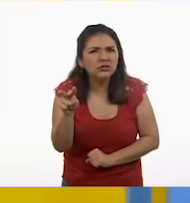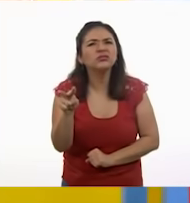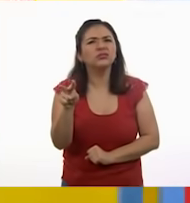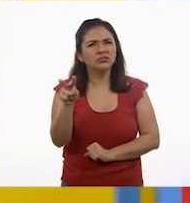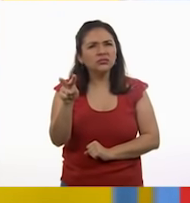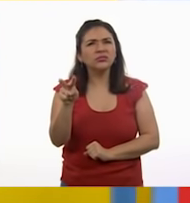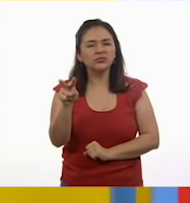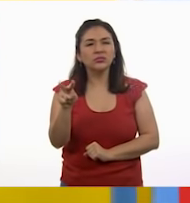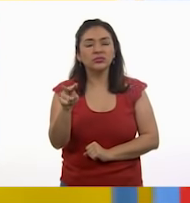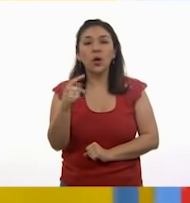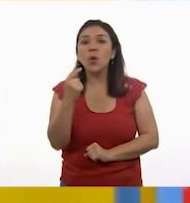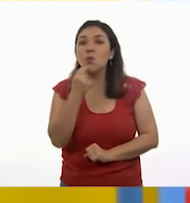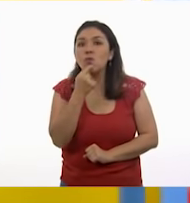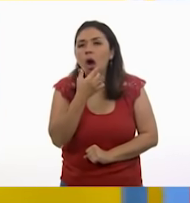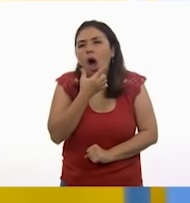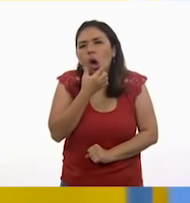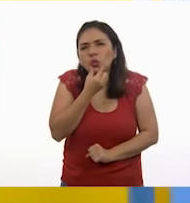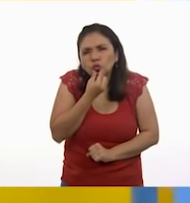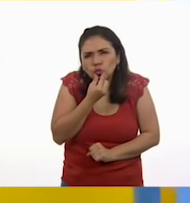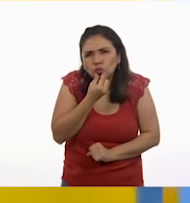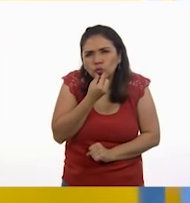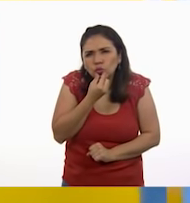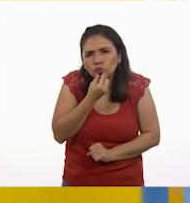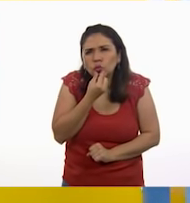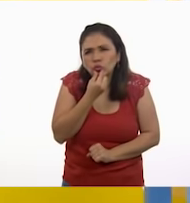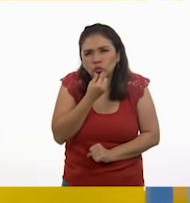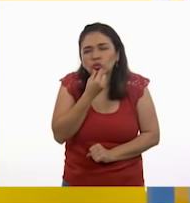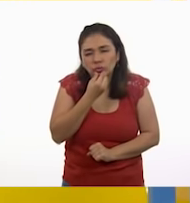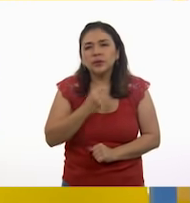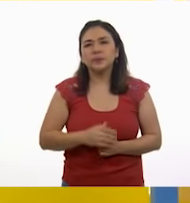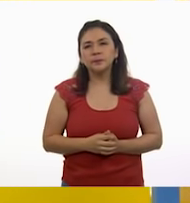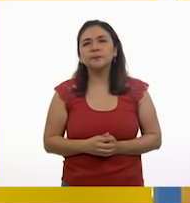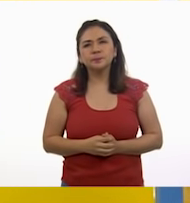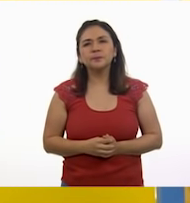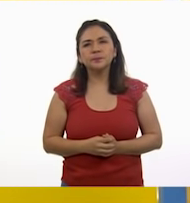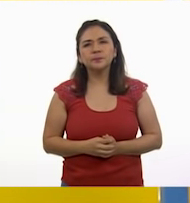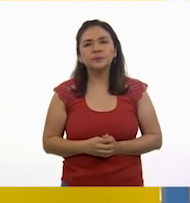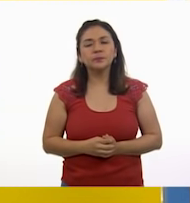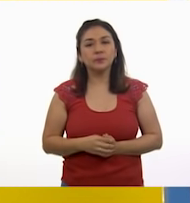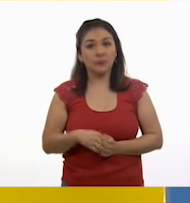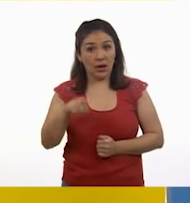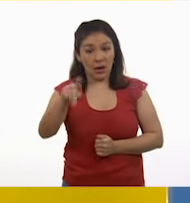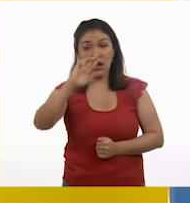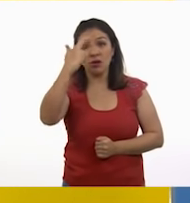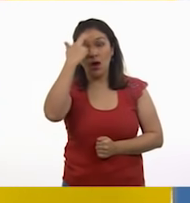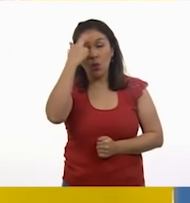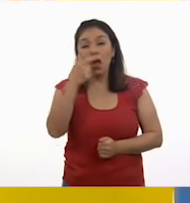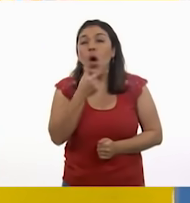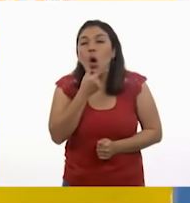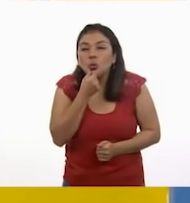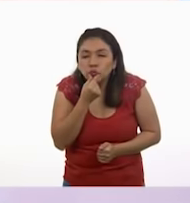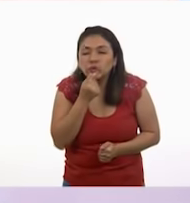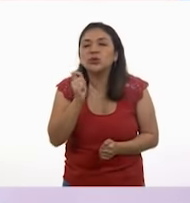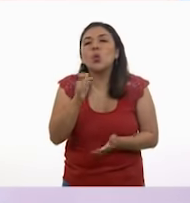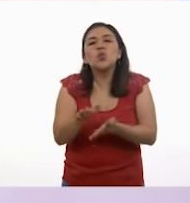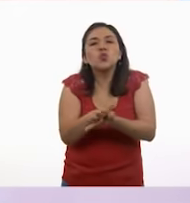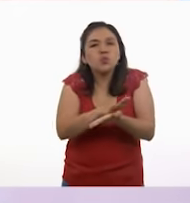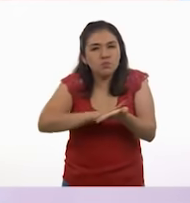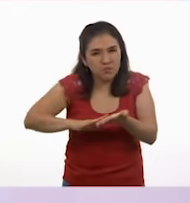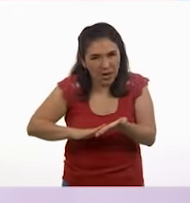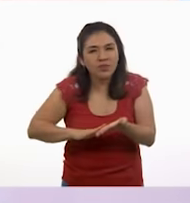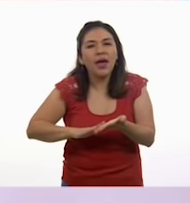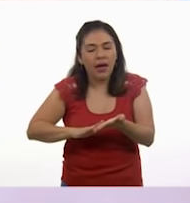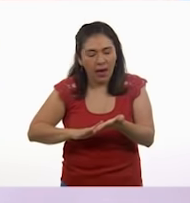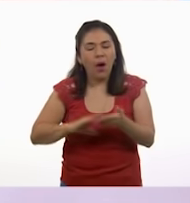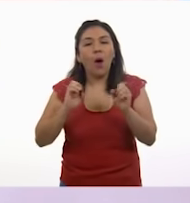una boca pequeña boca pequeña ok que boca pequeña recuerden que la humildad me grita y